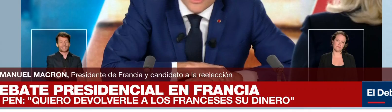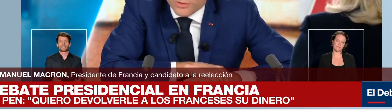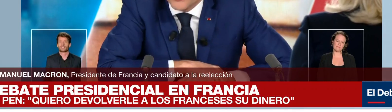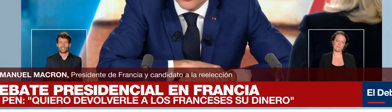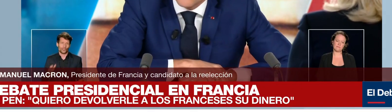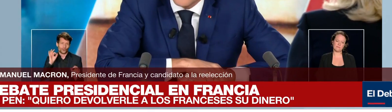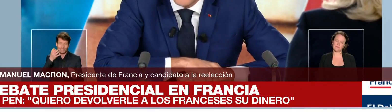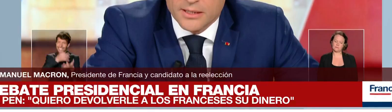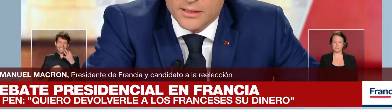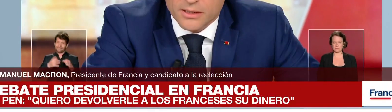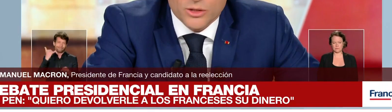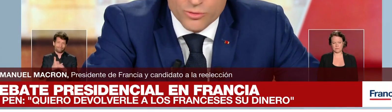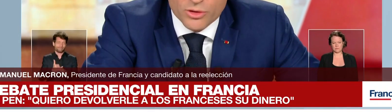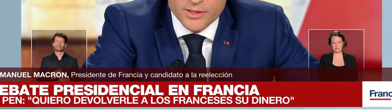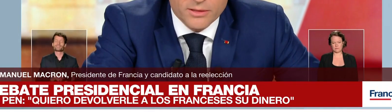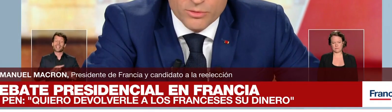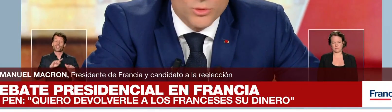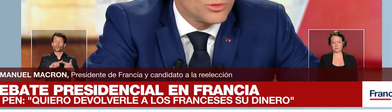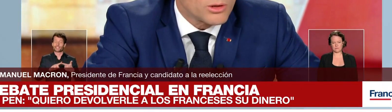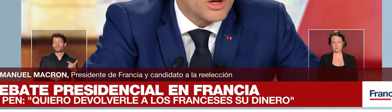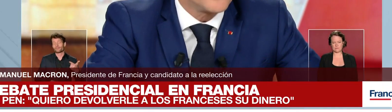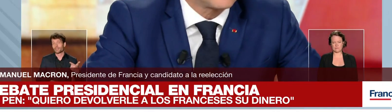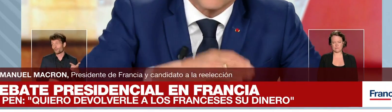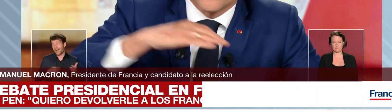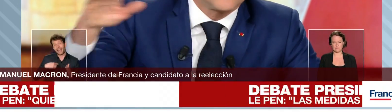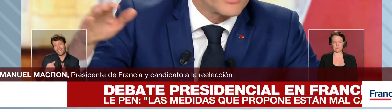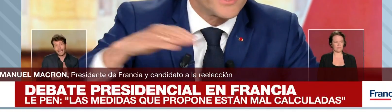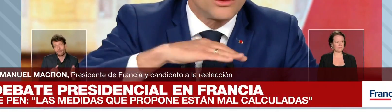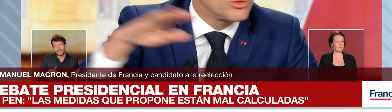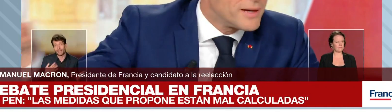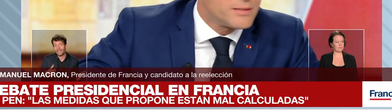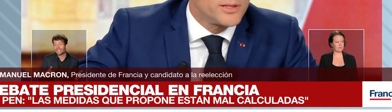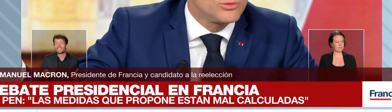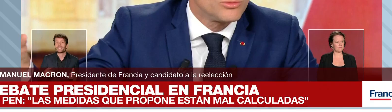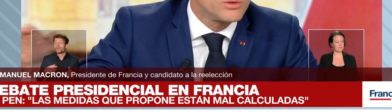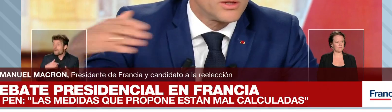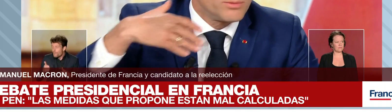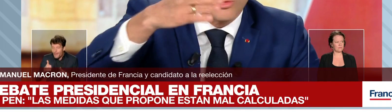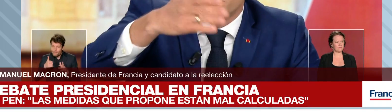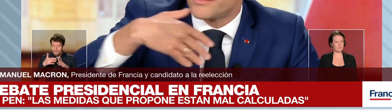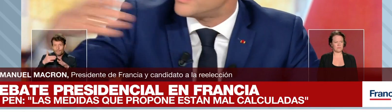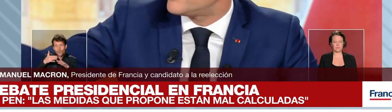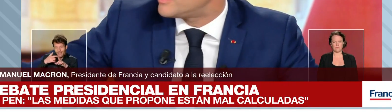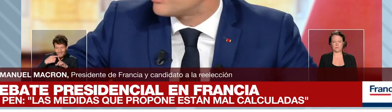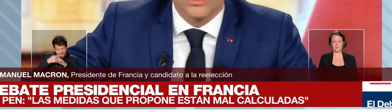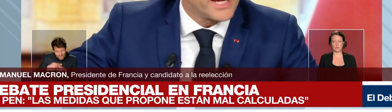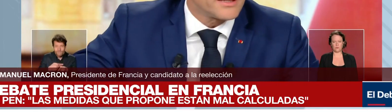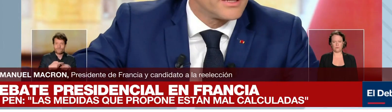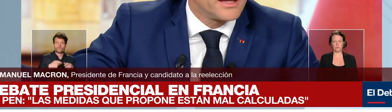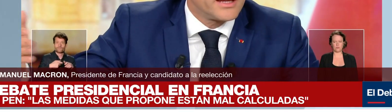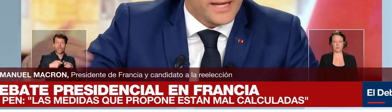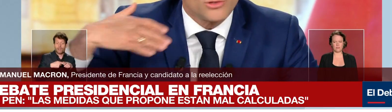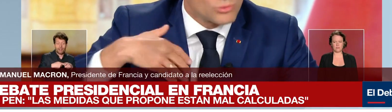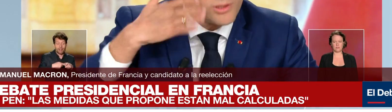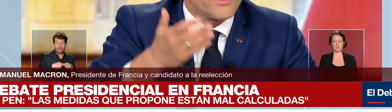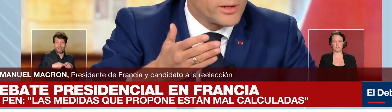contrario de los hechos, lo que usted acaba de decir. Lo segundo, y se lo digo de nuevo, sus medidas, como son, están en la duración y no están dirigidas porque